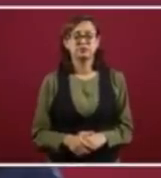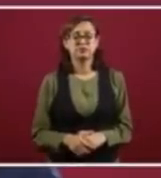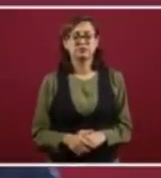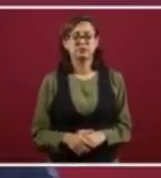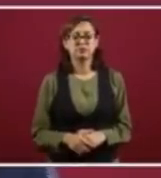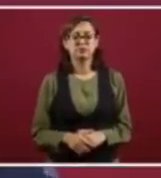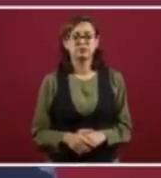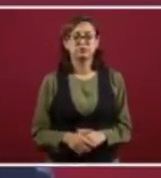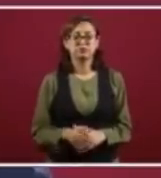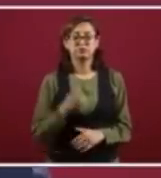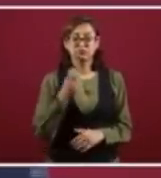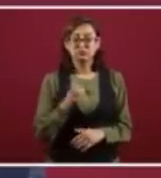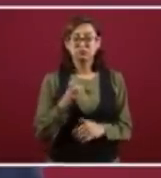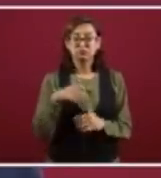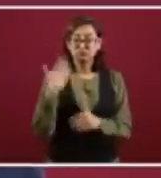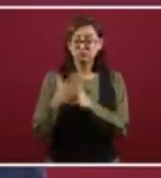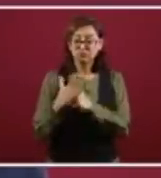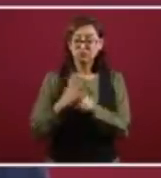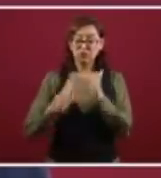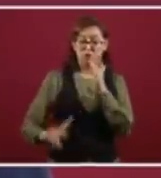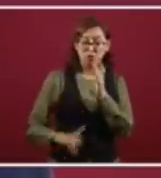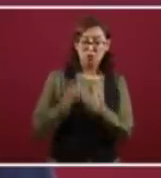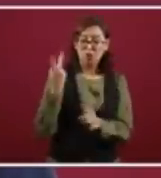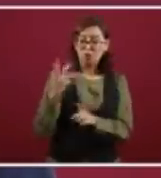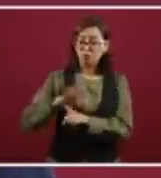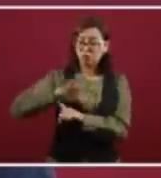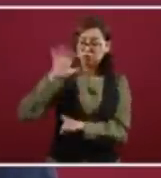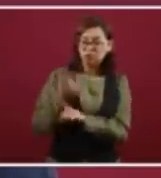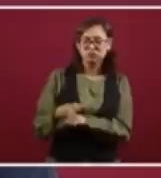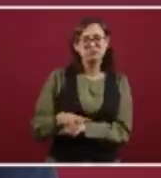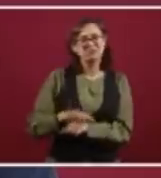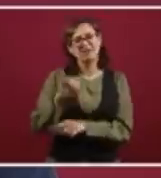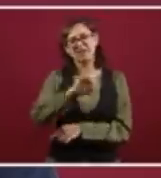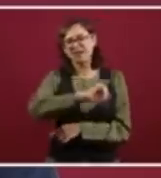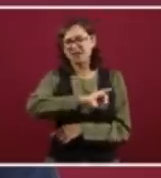una represión en México,